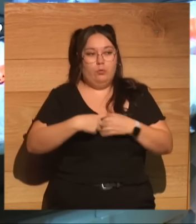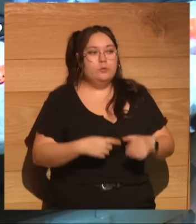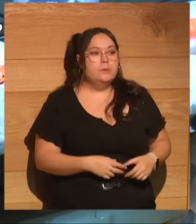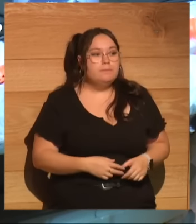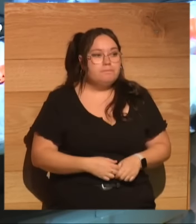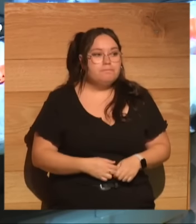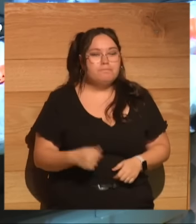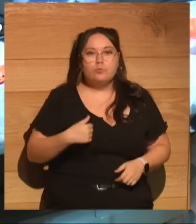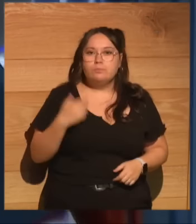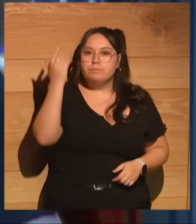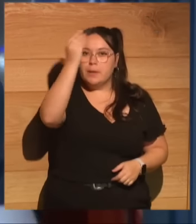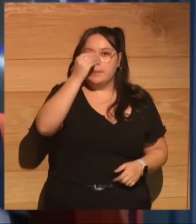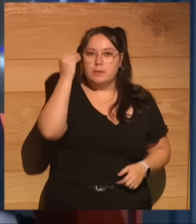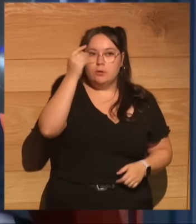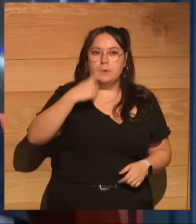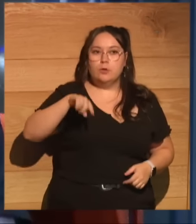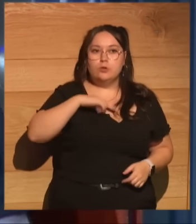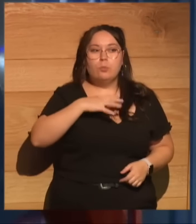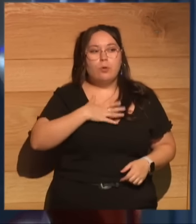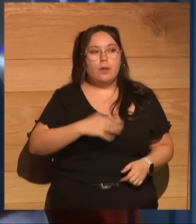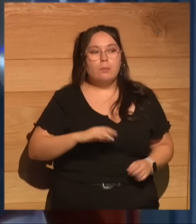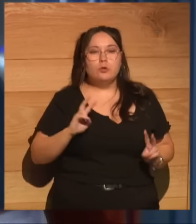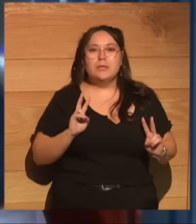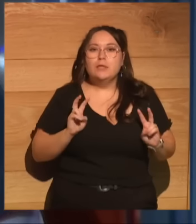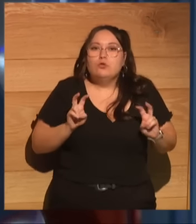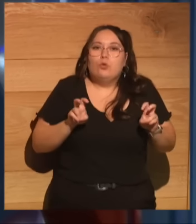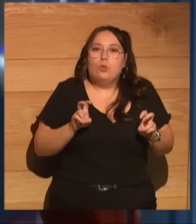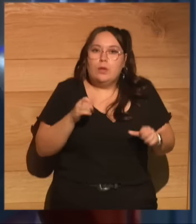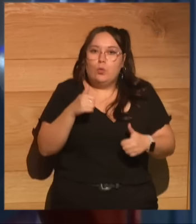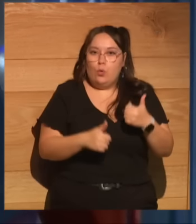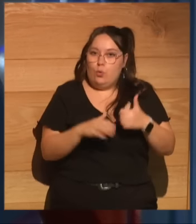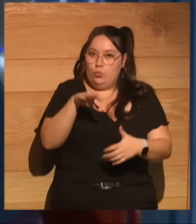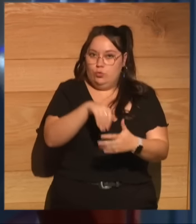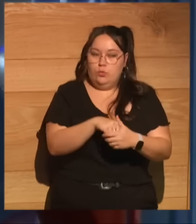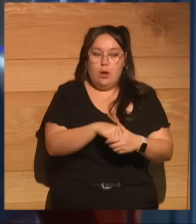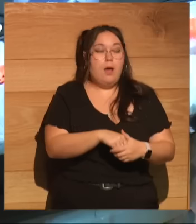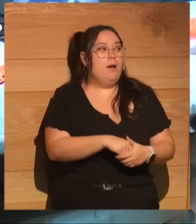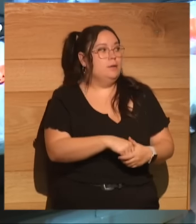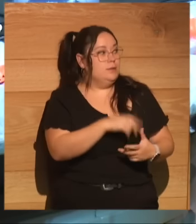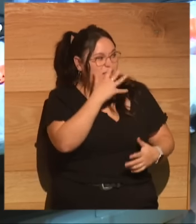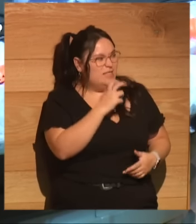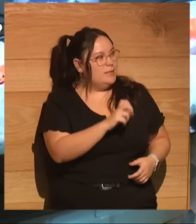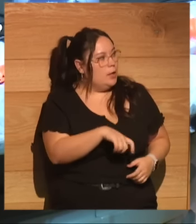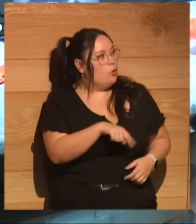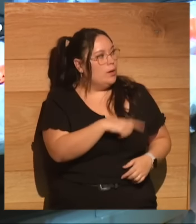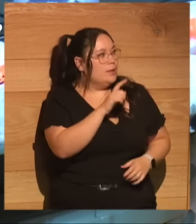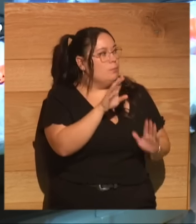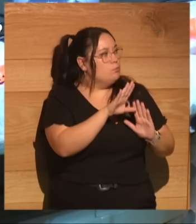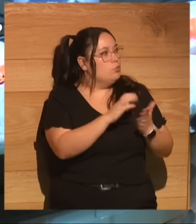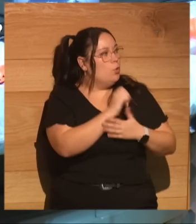He pensado que podríamos introducir un concurso. ¿En serio? ¿Vamos a hacer un concurso en Todopoderoso?